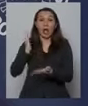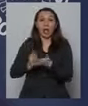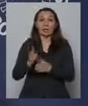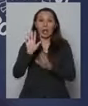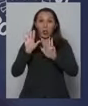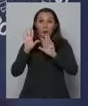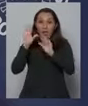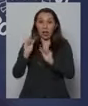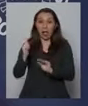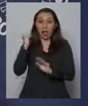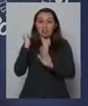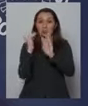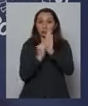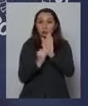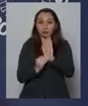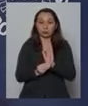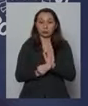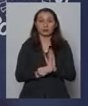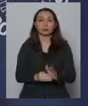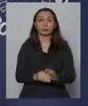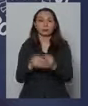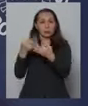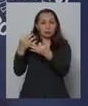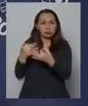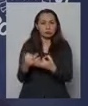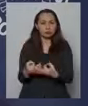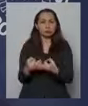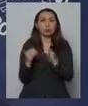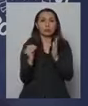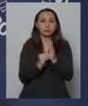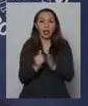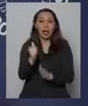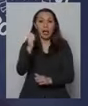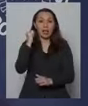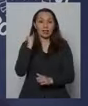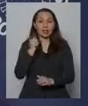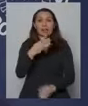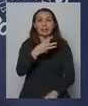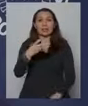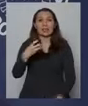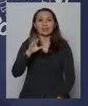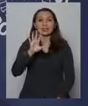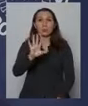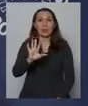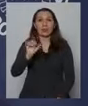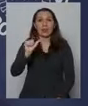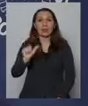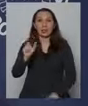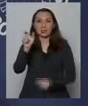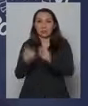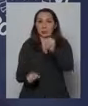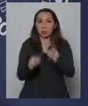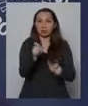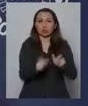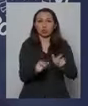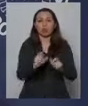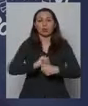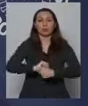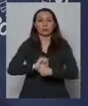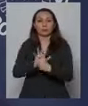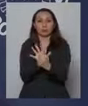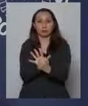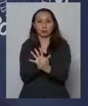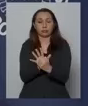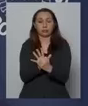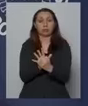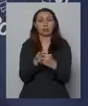de ayer es la siguiente. Se registraron hasta el día de ayer 356 casos de